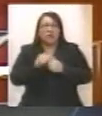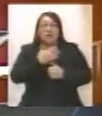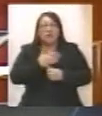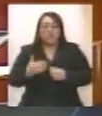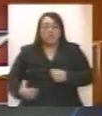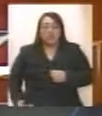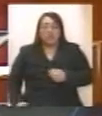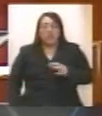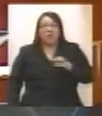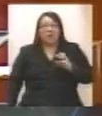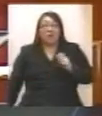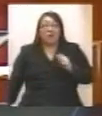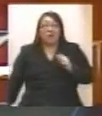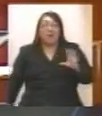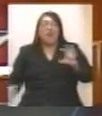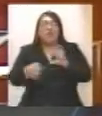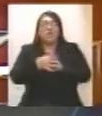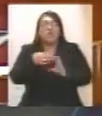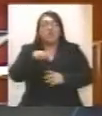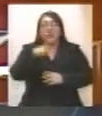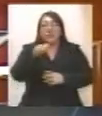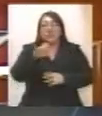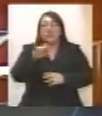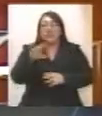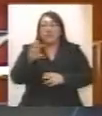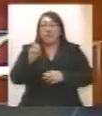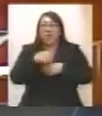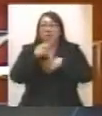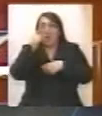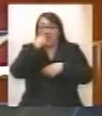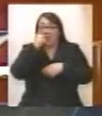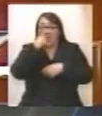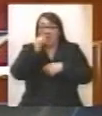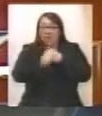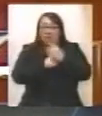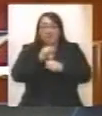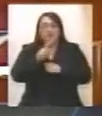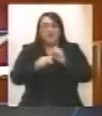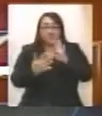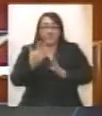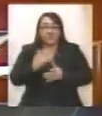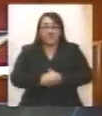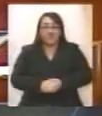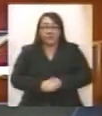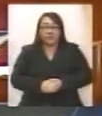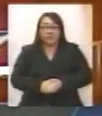pro tempore de la Alianza del Pacífico en junio del 2015.